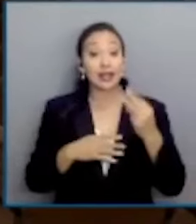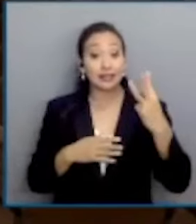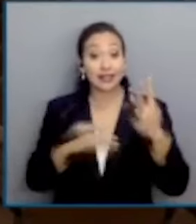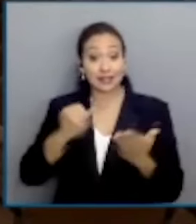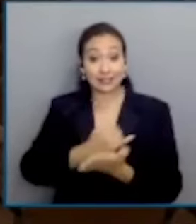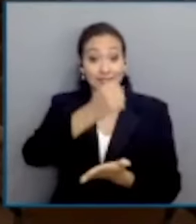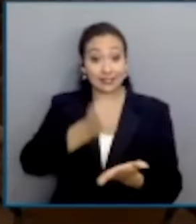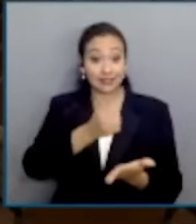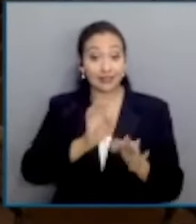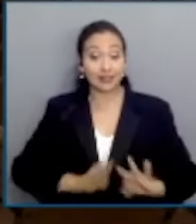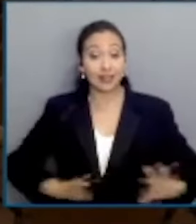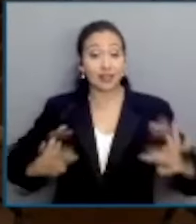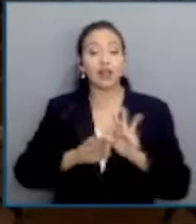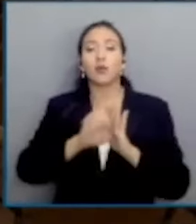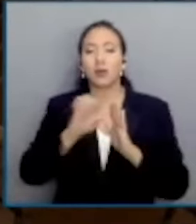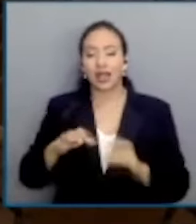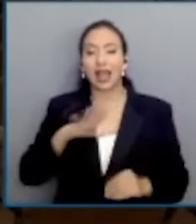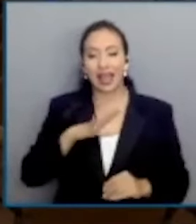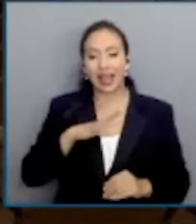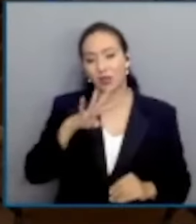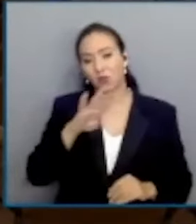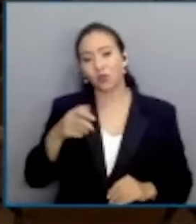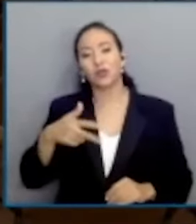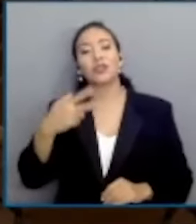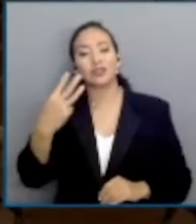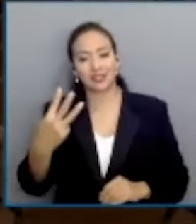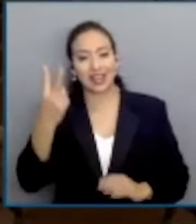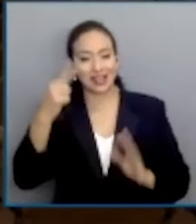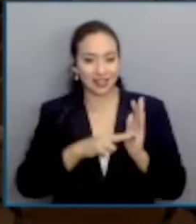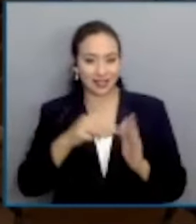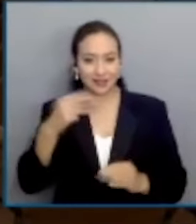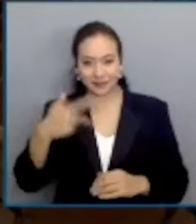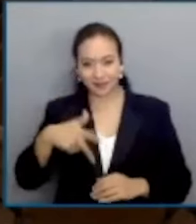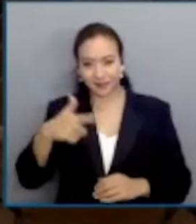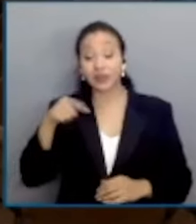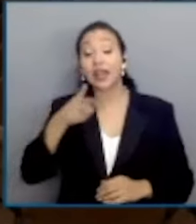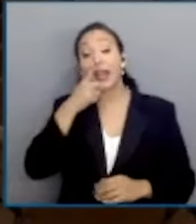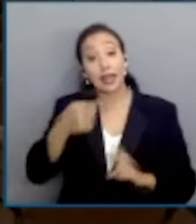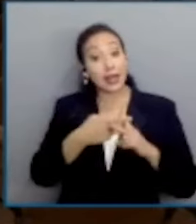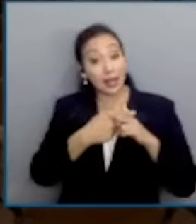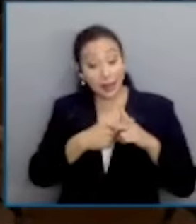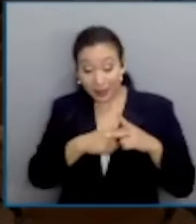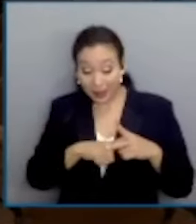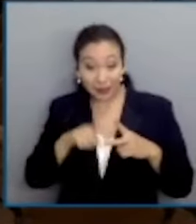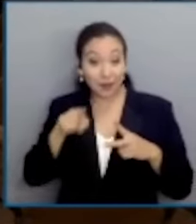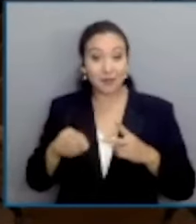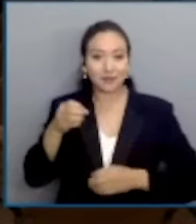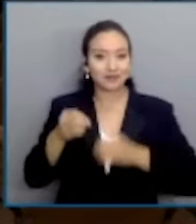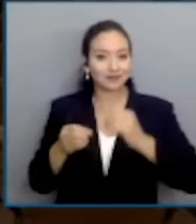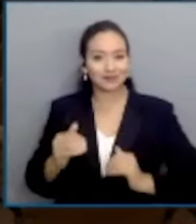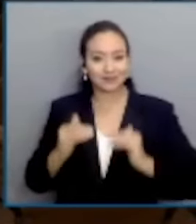amparo 410-2013, con el que considera inició la línea jurisprudencial de la Suprema Corte en la protección